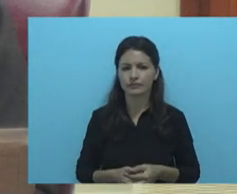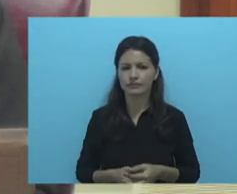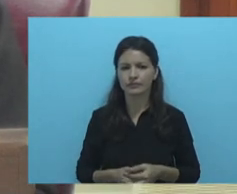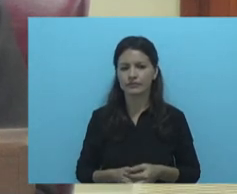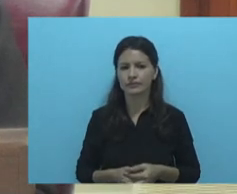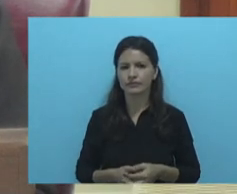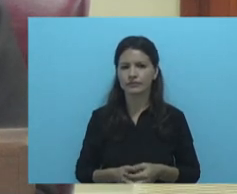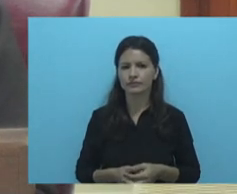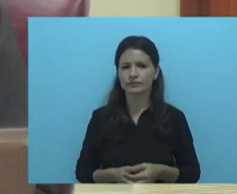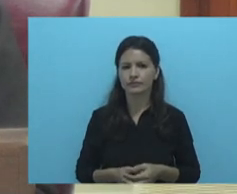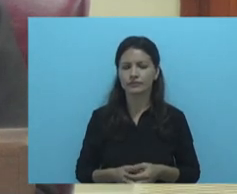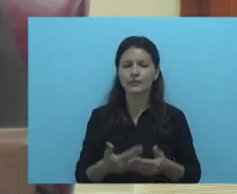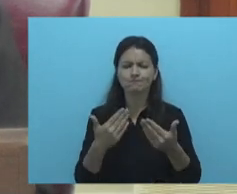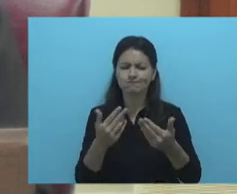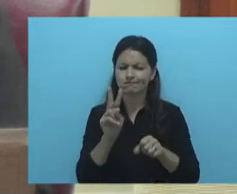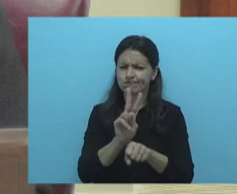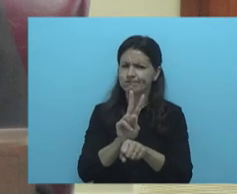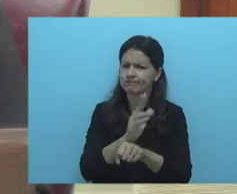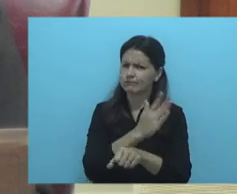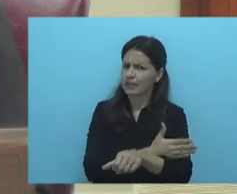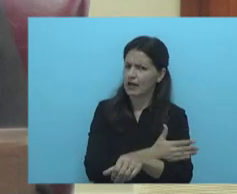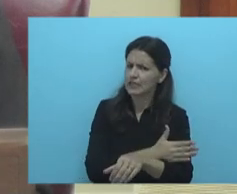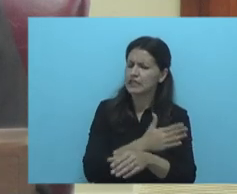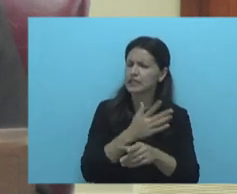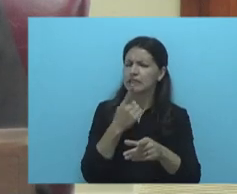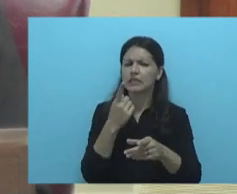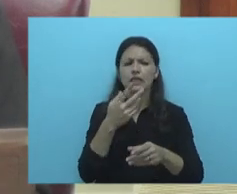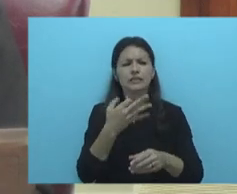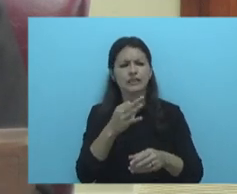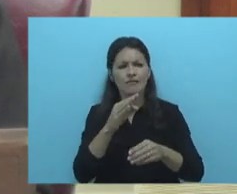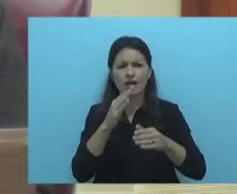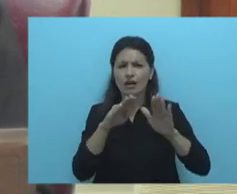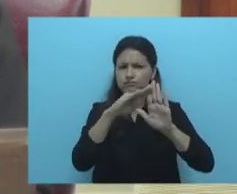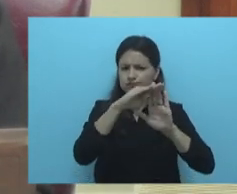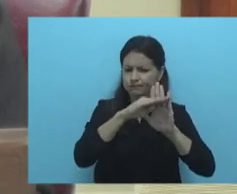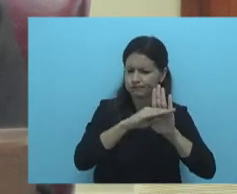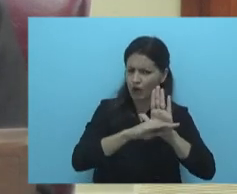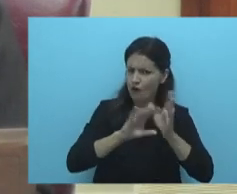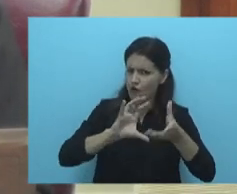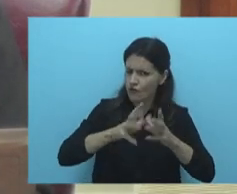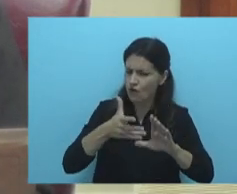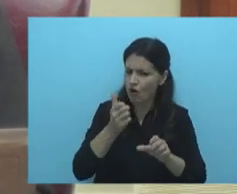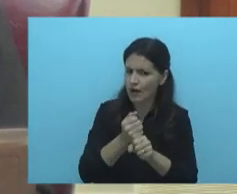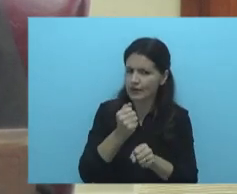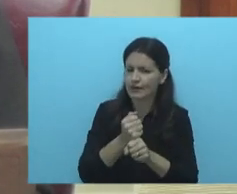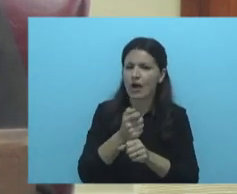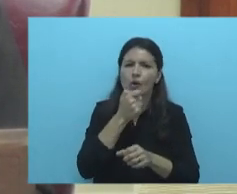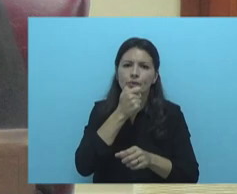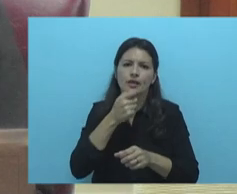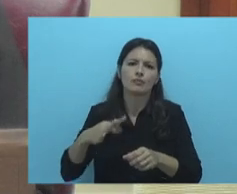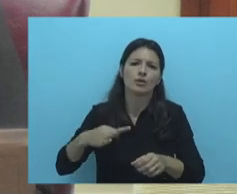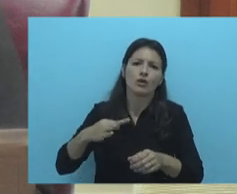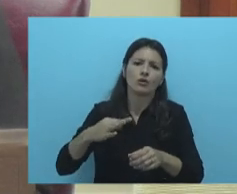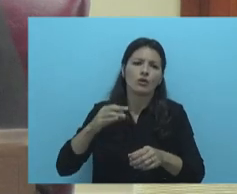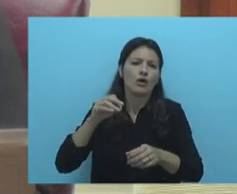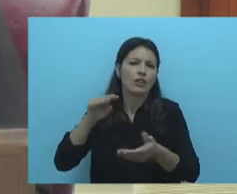podamos prever estas situaciones, establecer los protocolos de actuación. Nosotros hemos tenido a Carlos Delfrade,